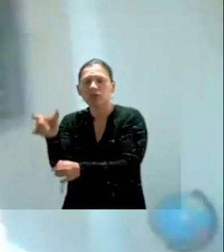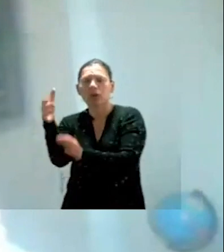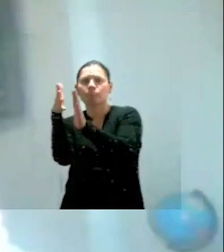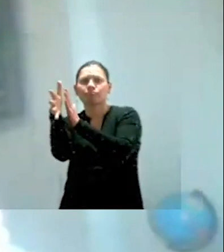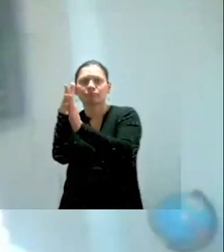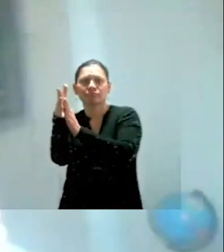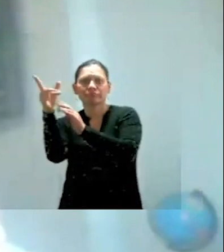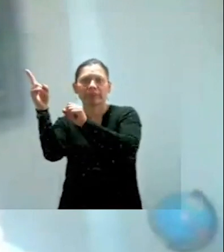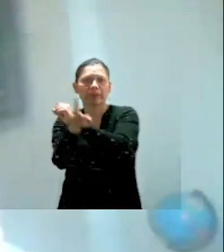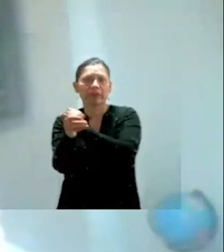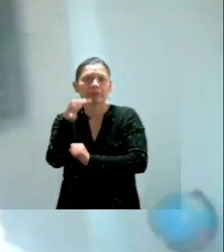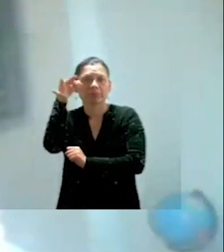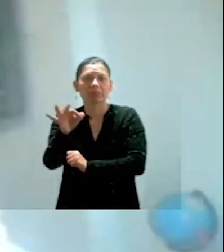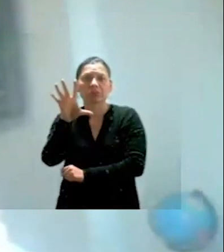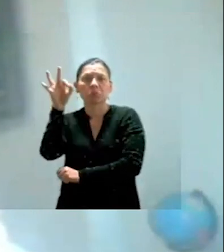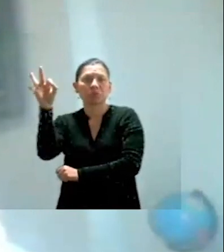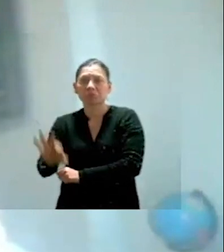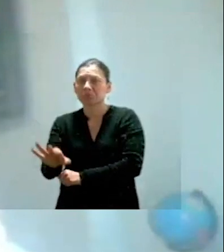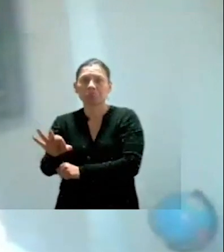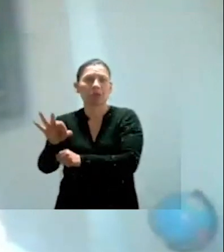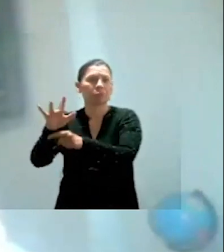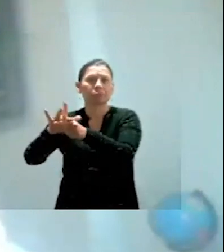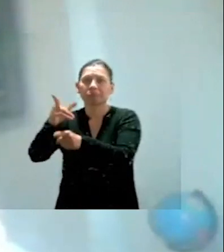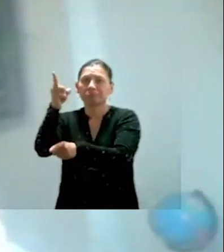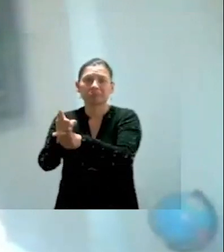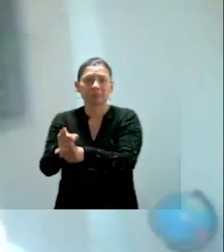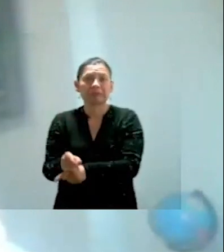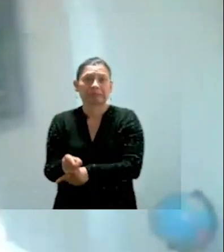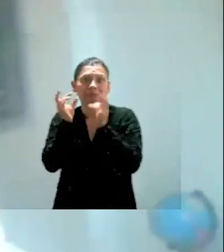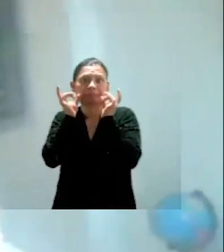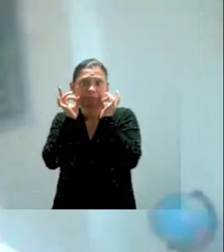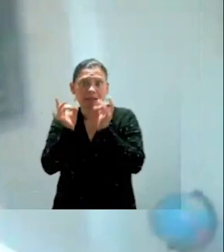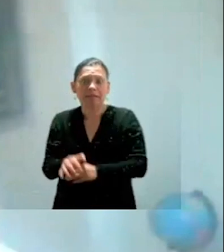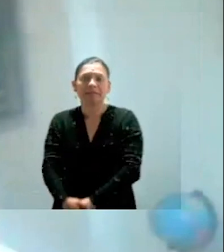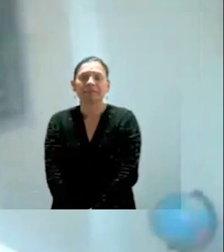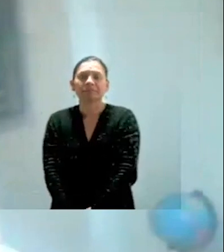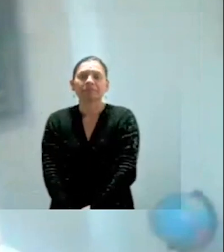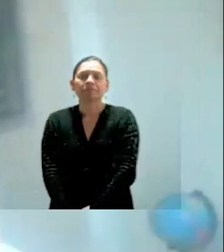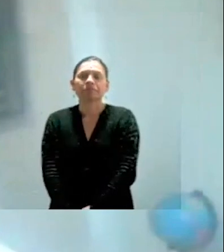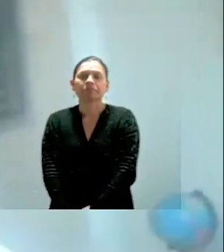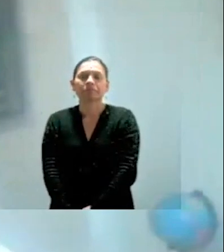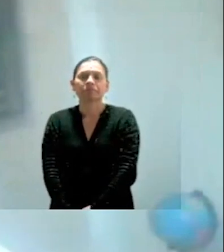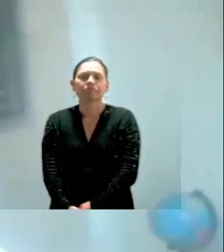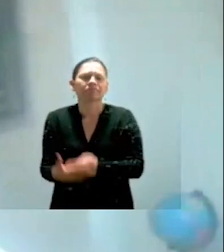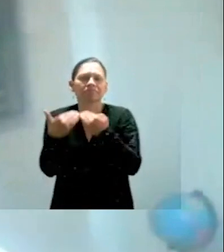sé, tampoco, es otro tema para pensar, porque aquí estamos es un poco poniendo